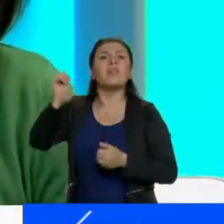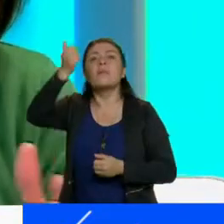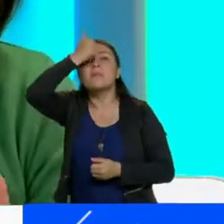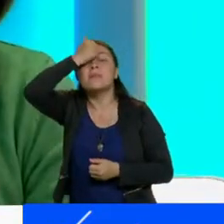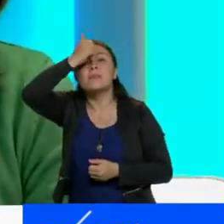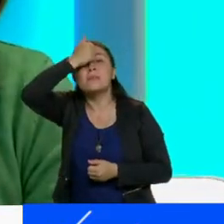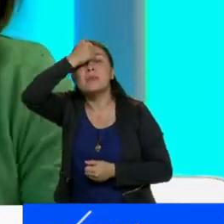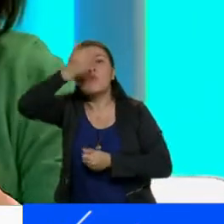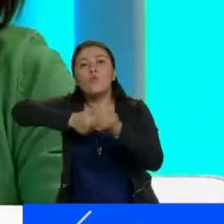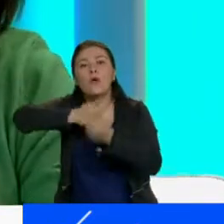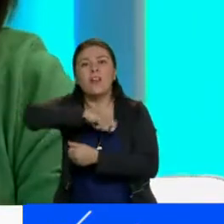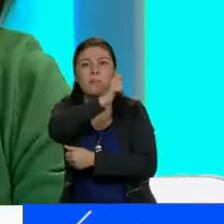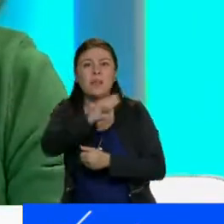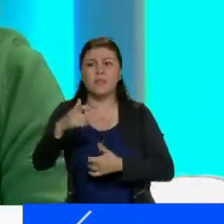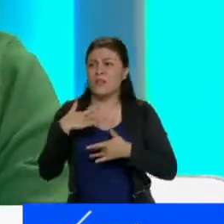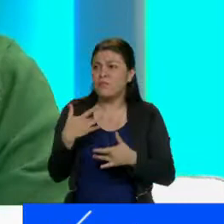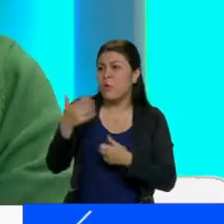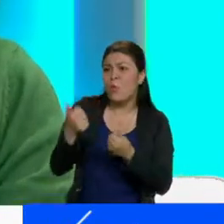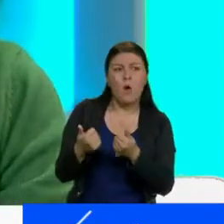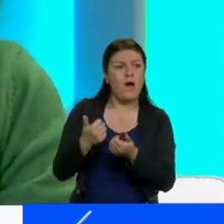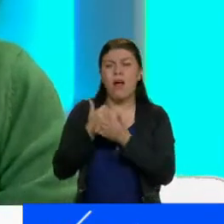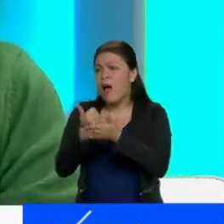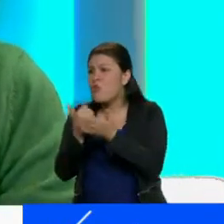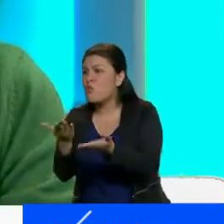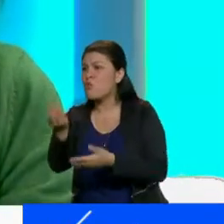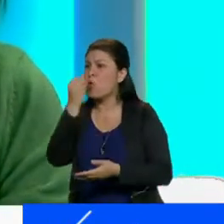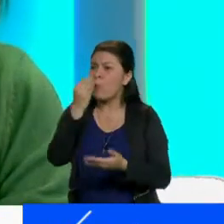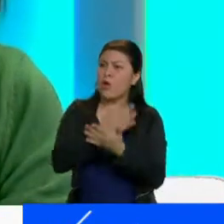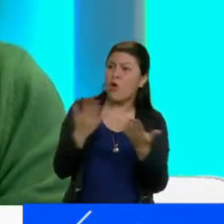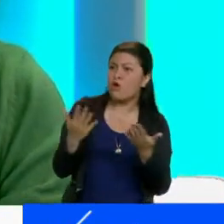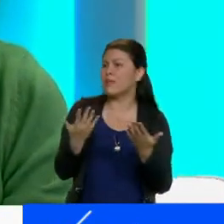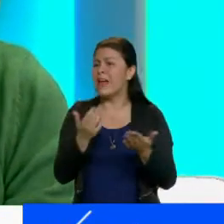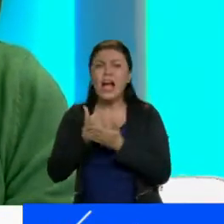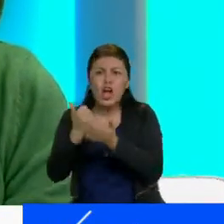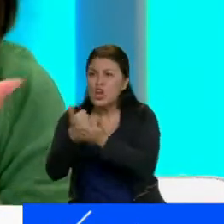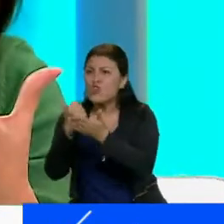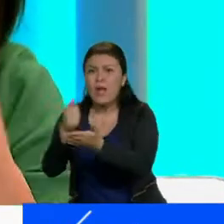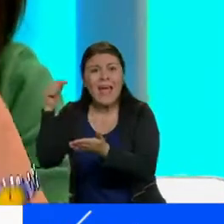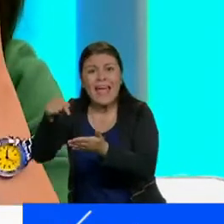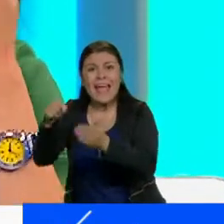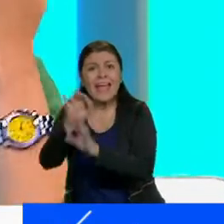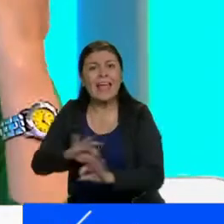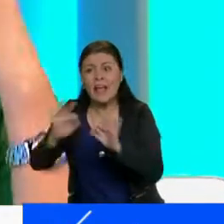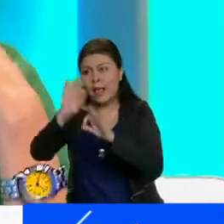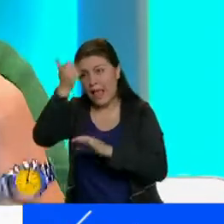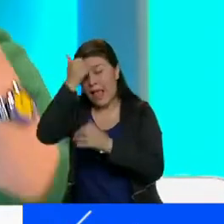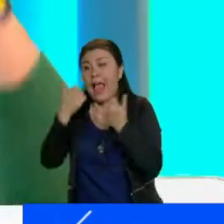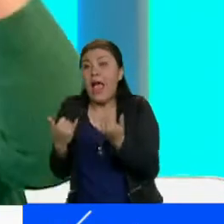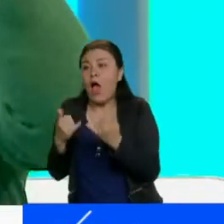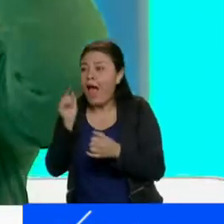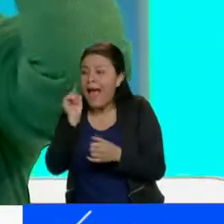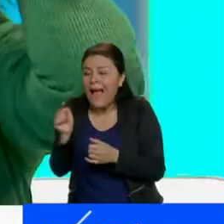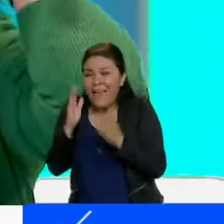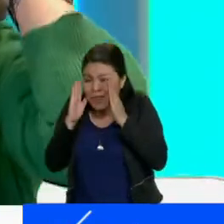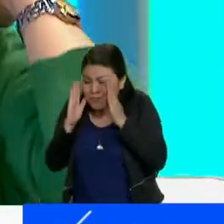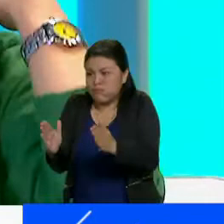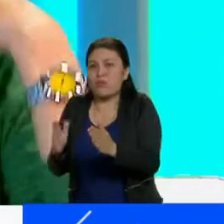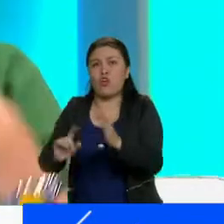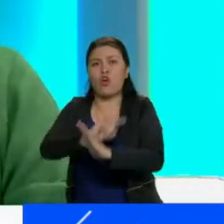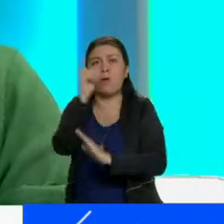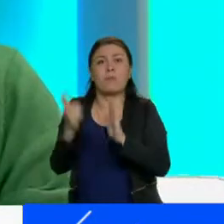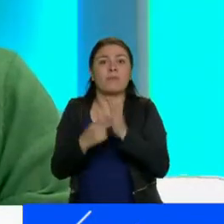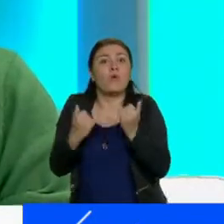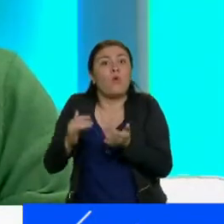atender el momento inmediato, pues es natural que capte toda esta